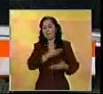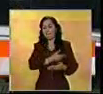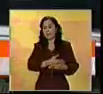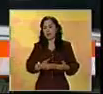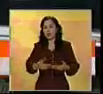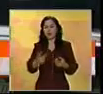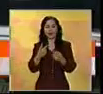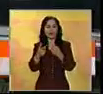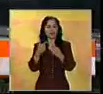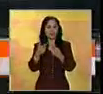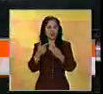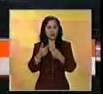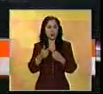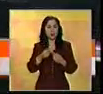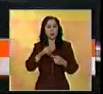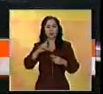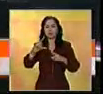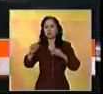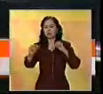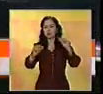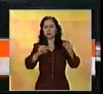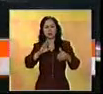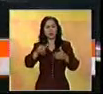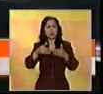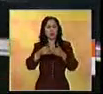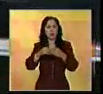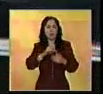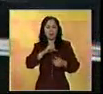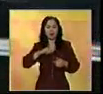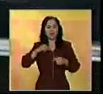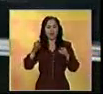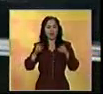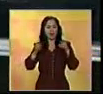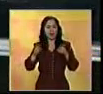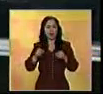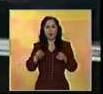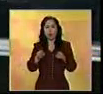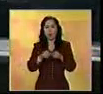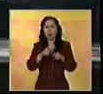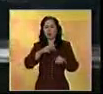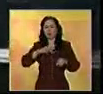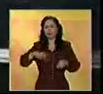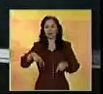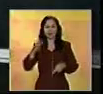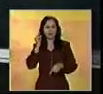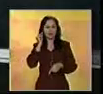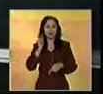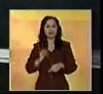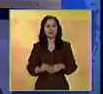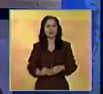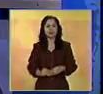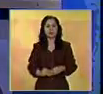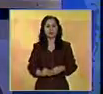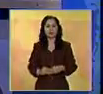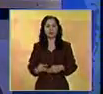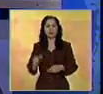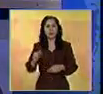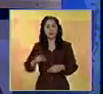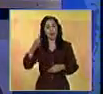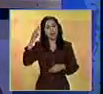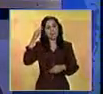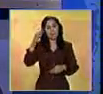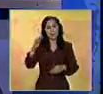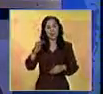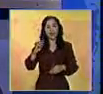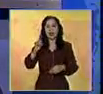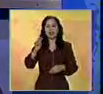de su novio, quien la lleva a todas partes con su avioneta privada como toda una diva. Y regresamos a México